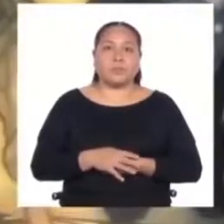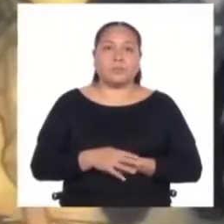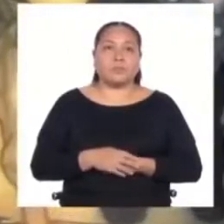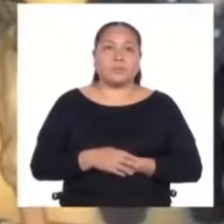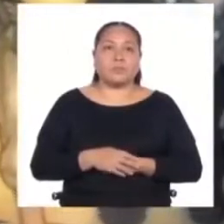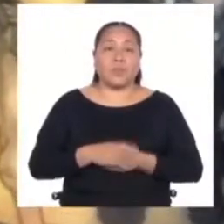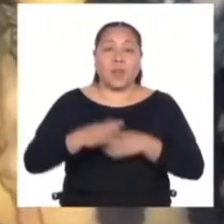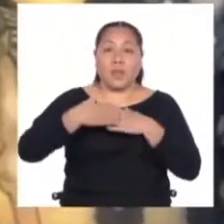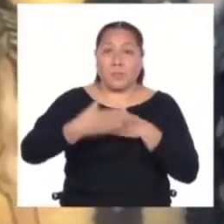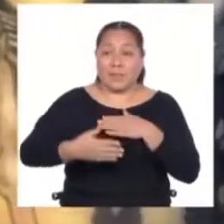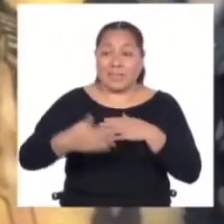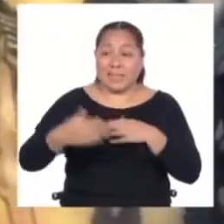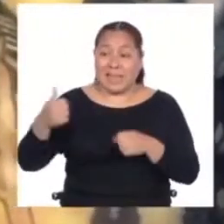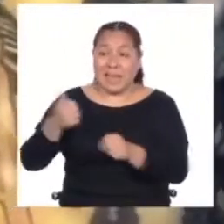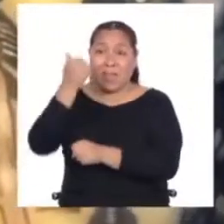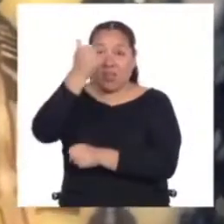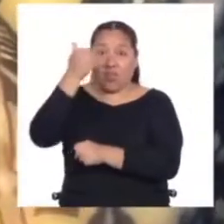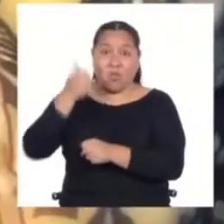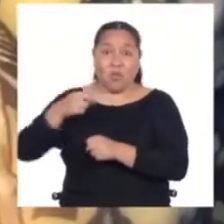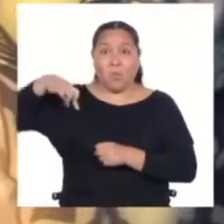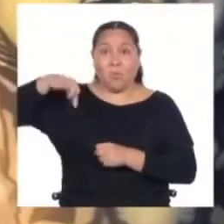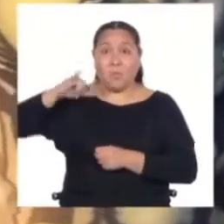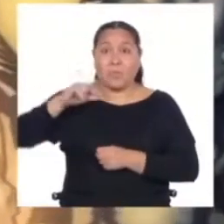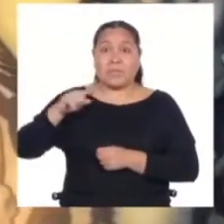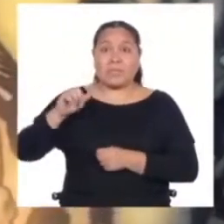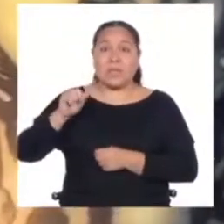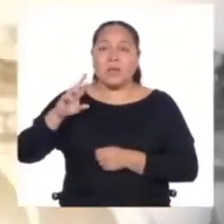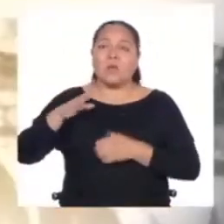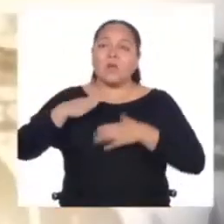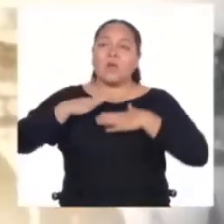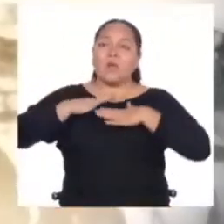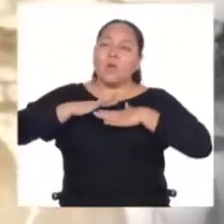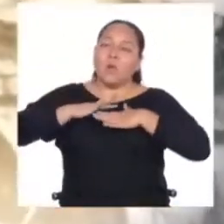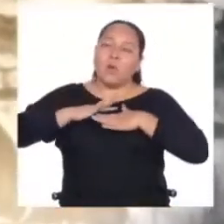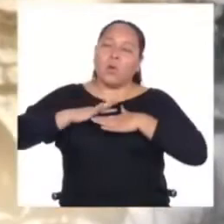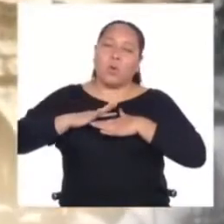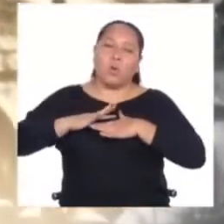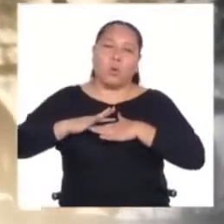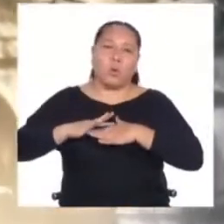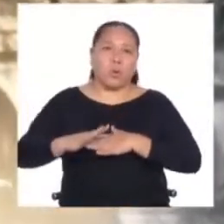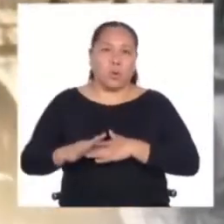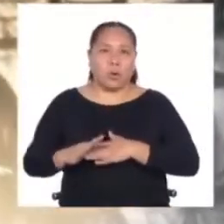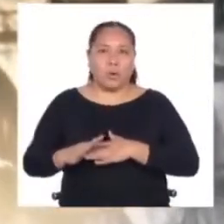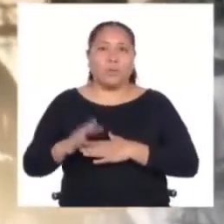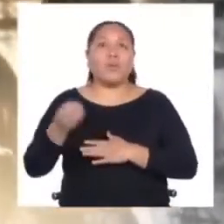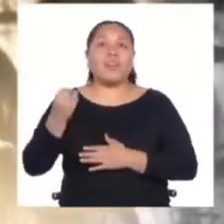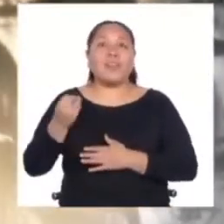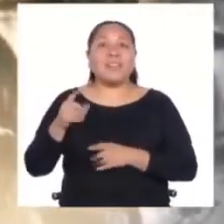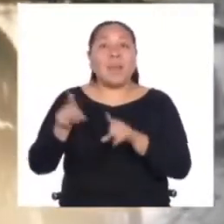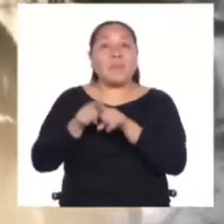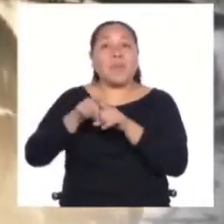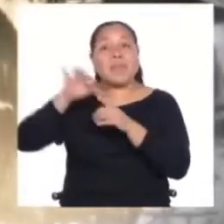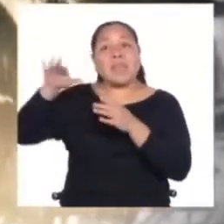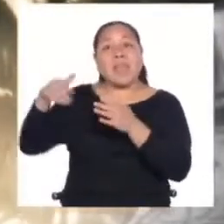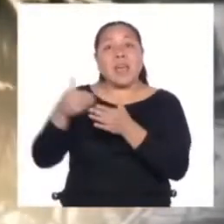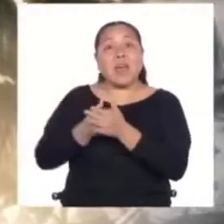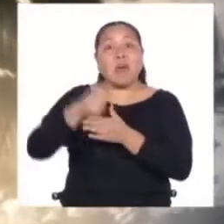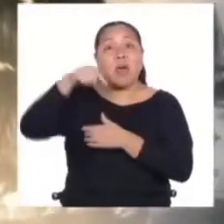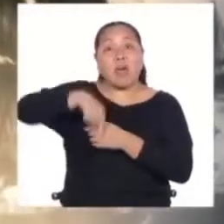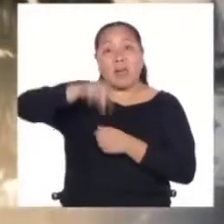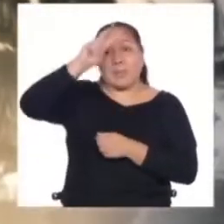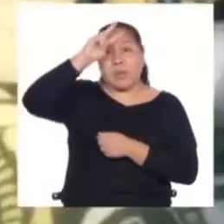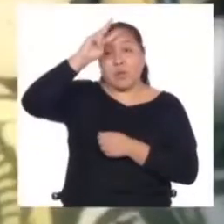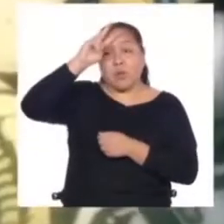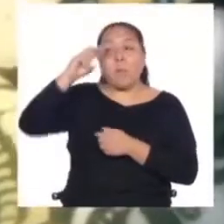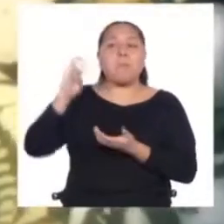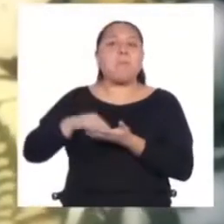Tras la victoria, Pizarro respiró aliviado, más aún cuando empezaron a llegar al Perú refuerzos de otras partes del